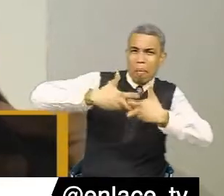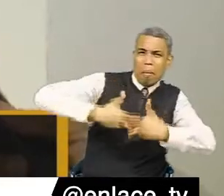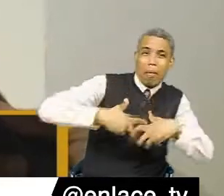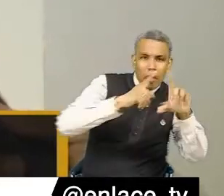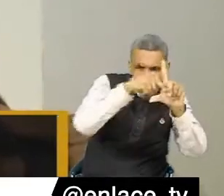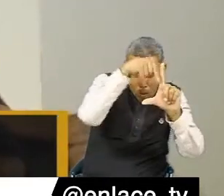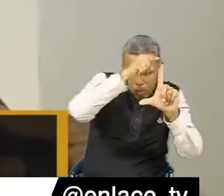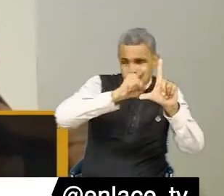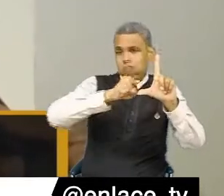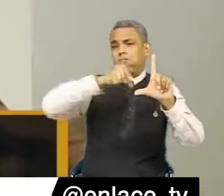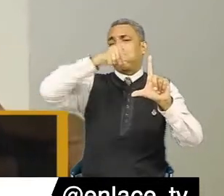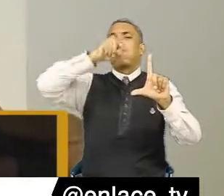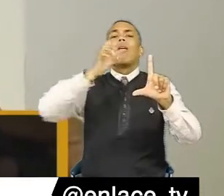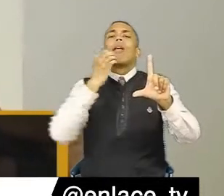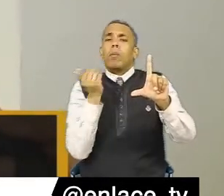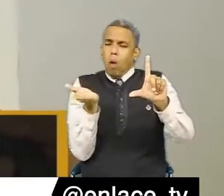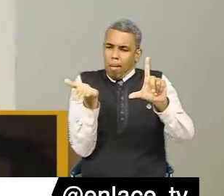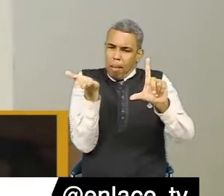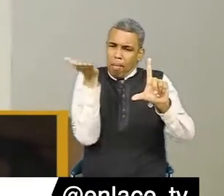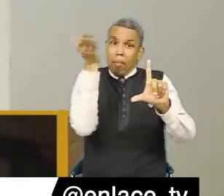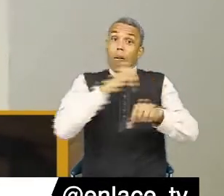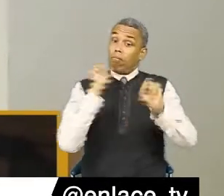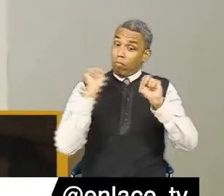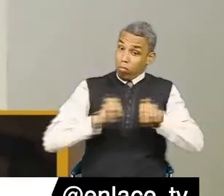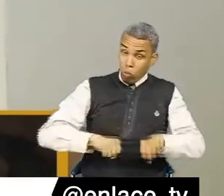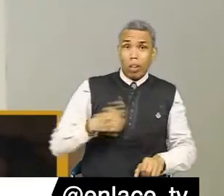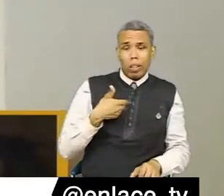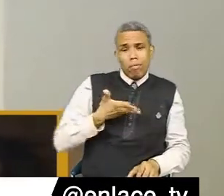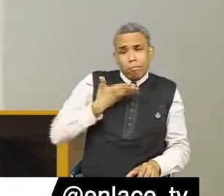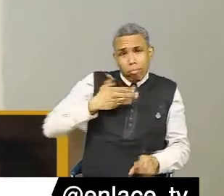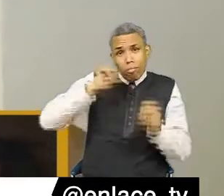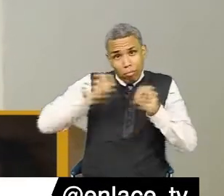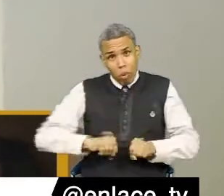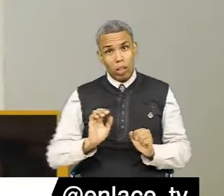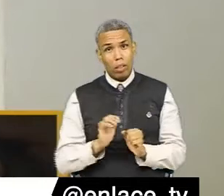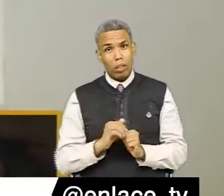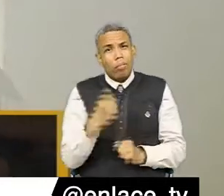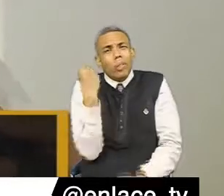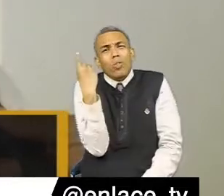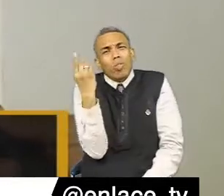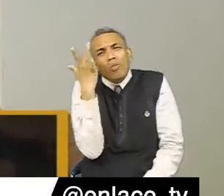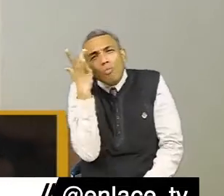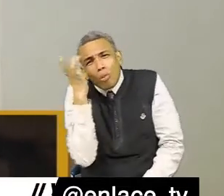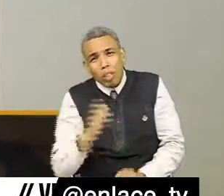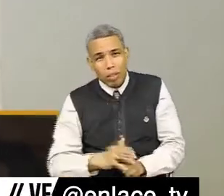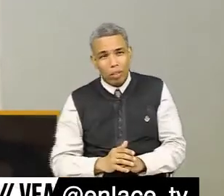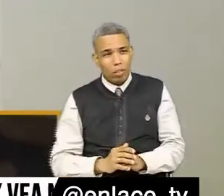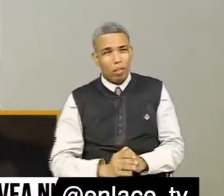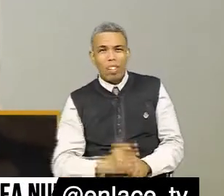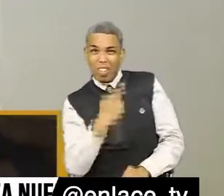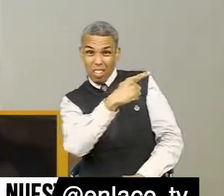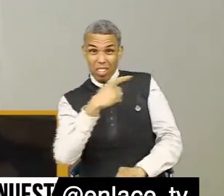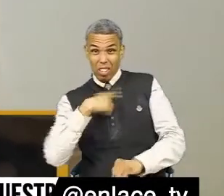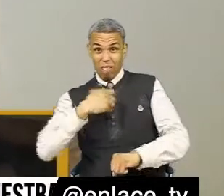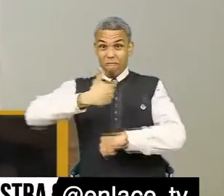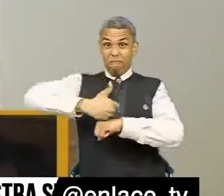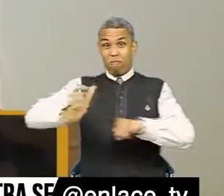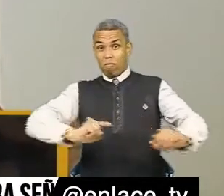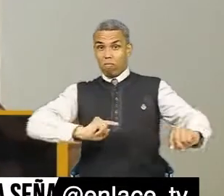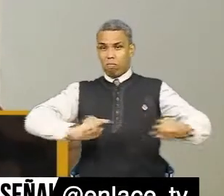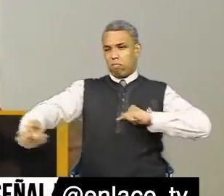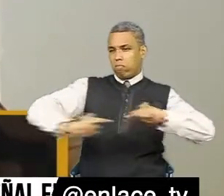nos entendemos en las administraciones tanto pasadas como la actual en la negativa de producir